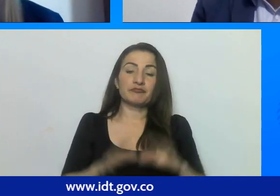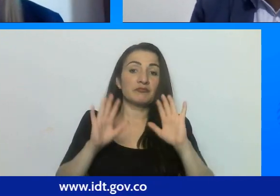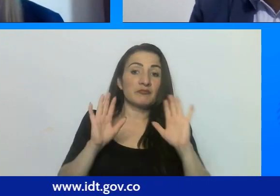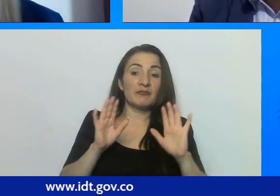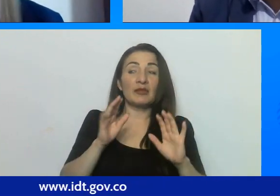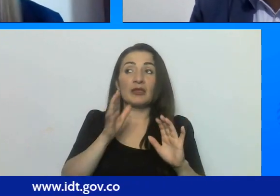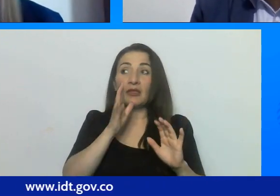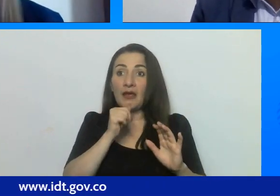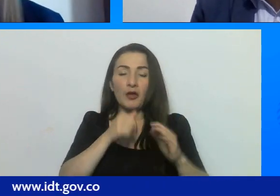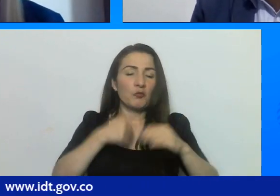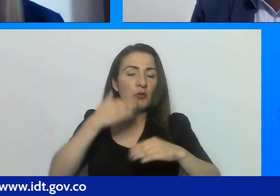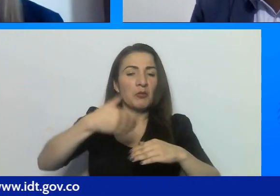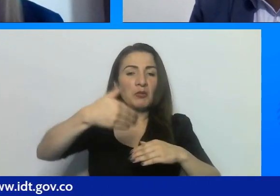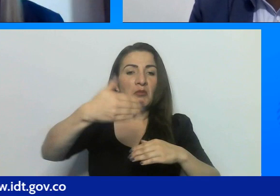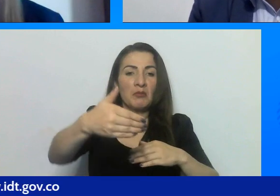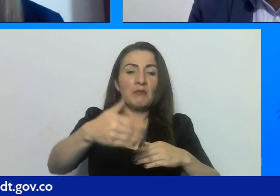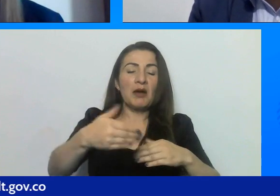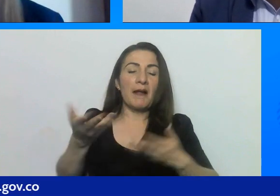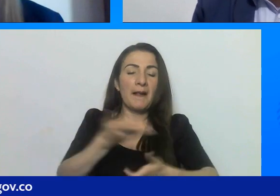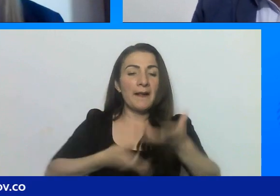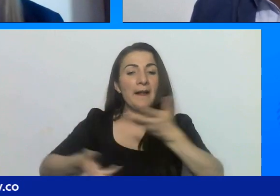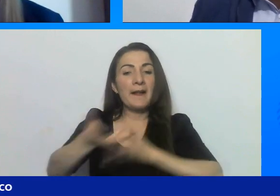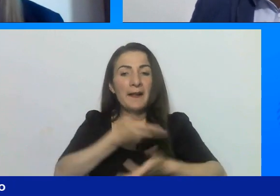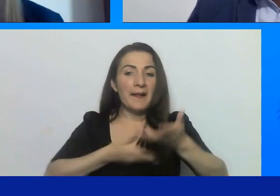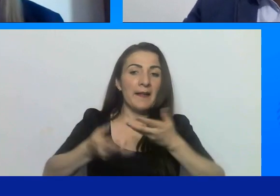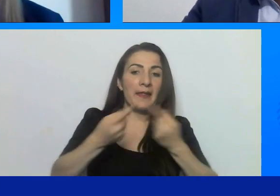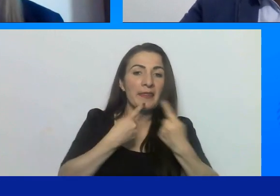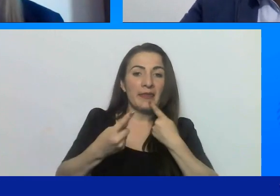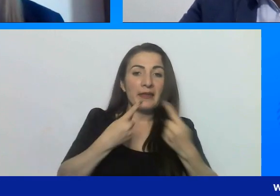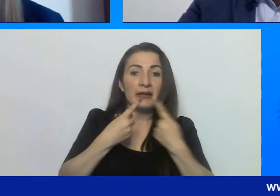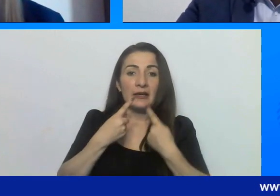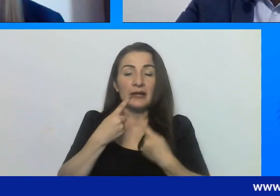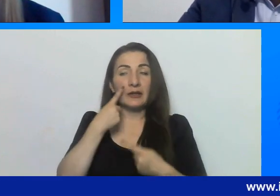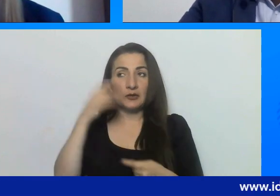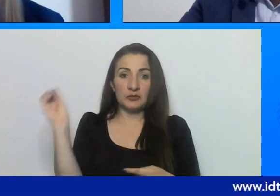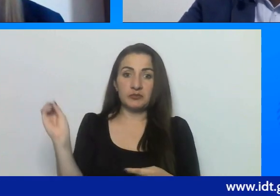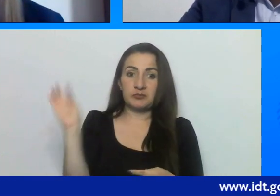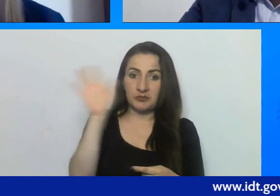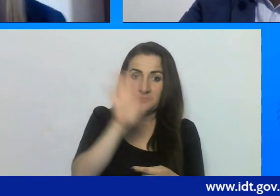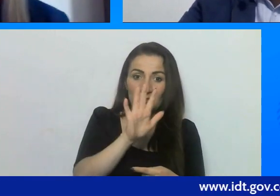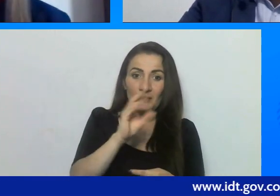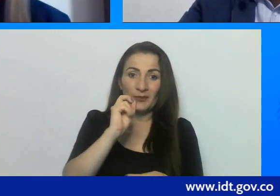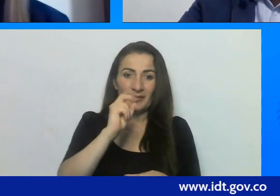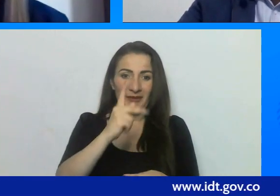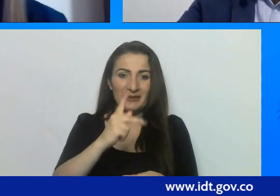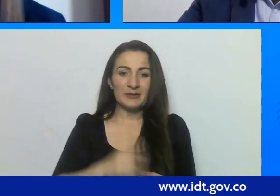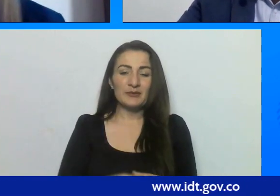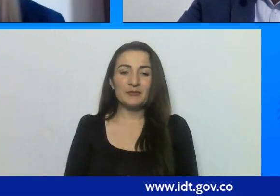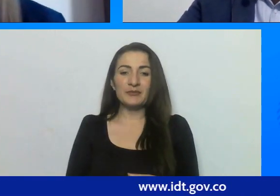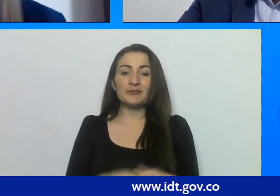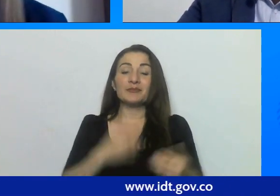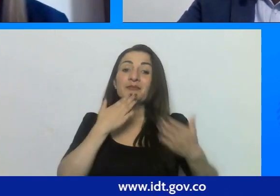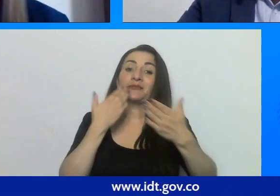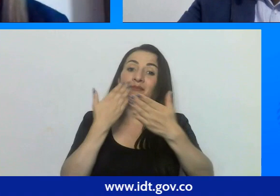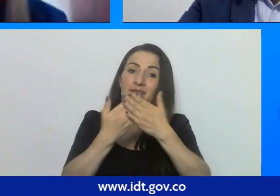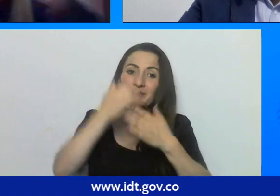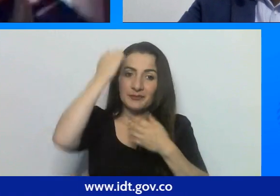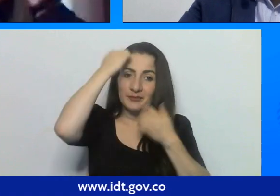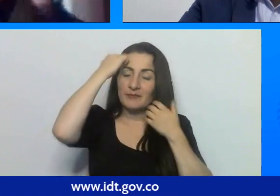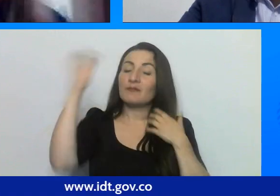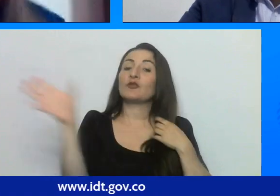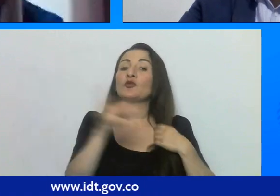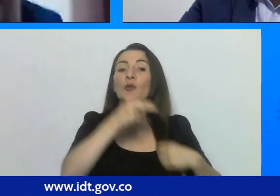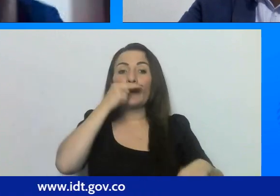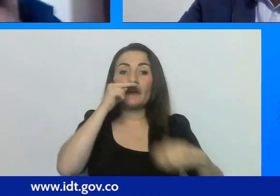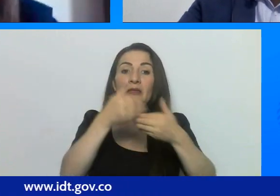Vamos avanzando. Voy a proyectar ya la presentación y listo, ¿ok? Gracias, profe. Entonces, todos los niños y estudiantes